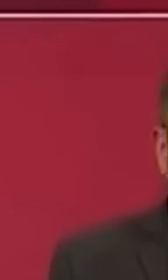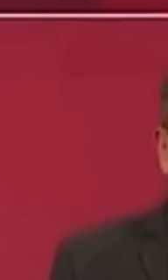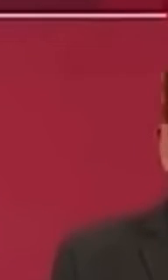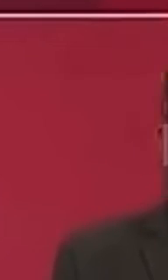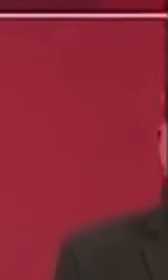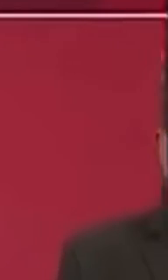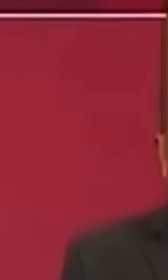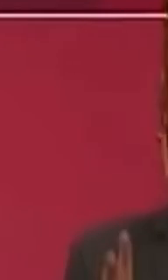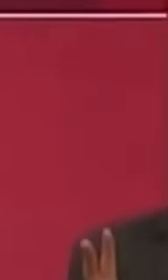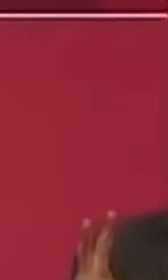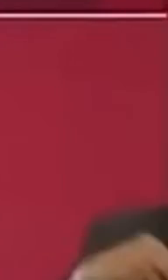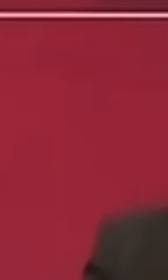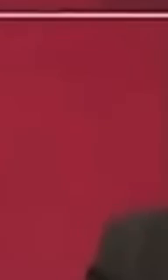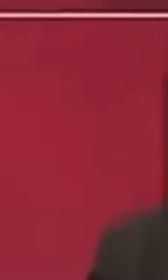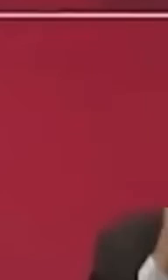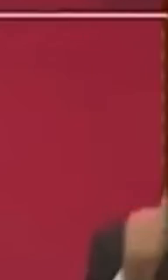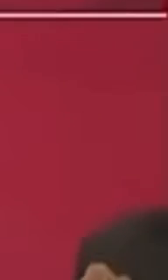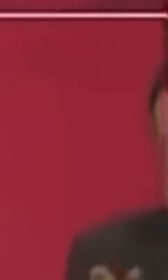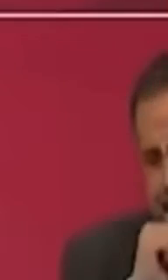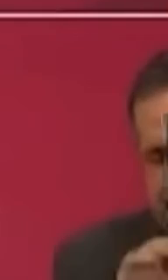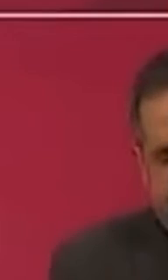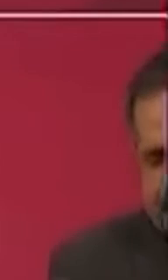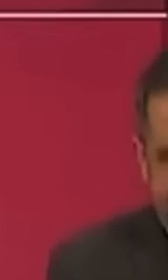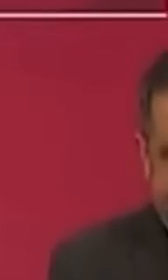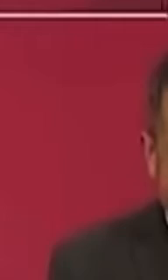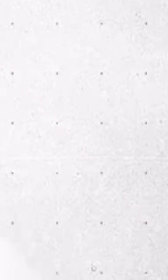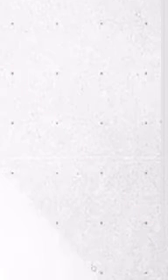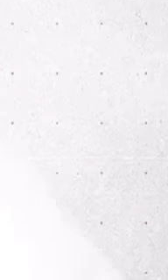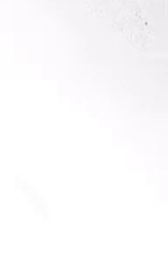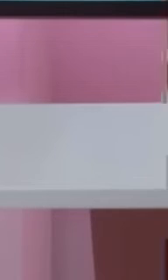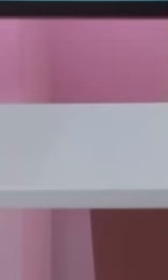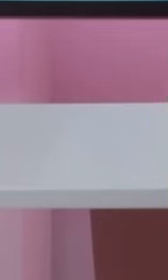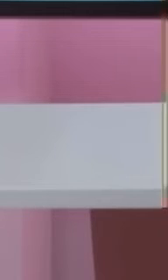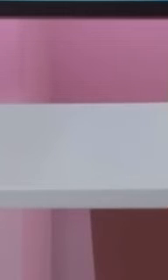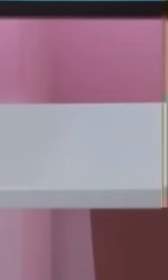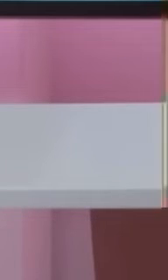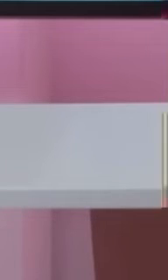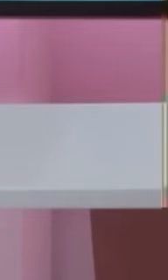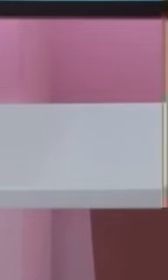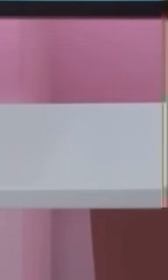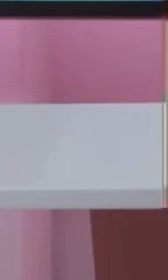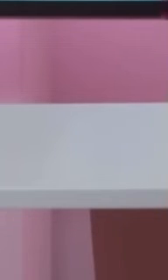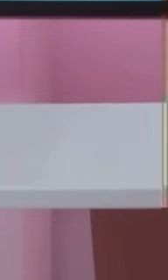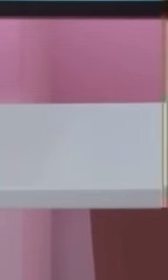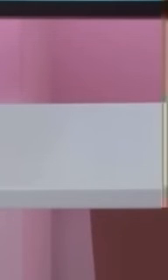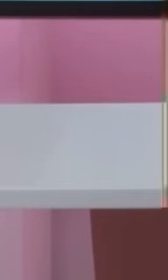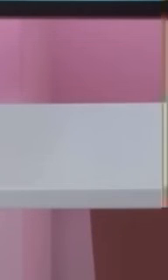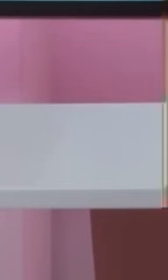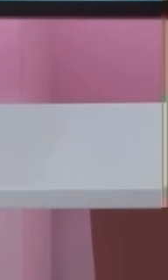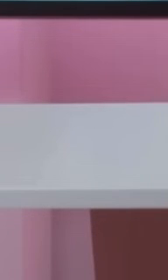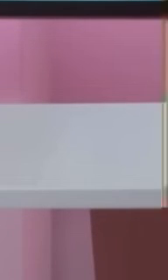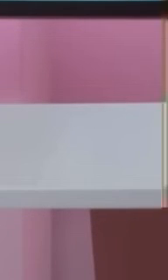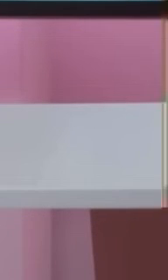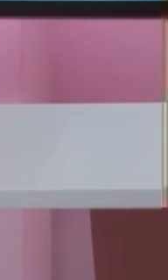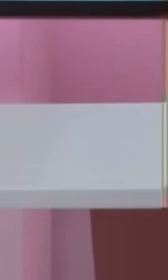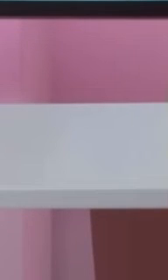ningún involucramiento en este asunto. Y el caso más emblemático de todos. Resulta que según